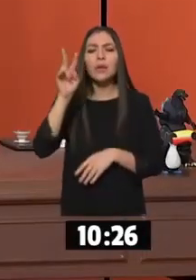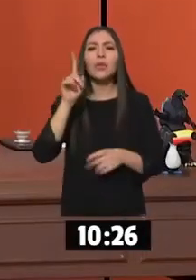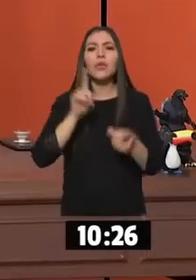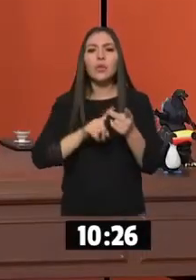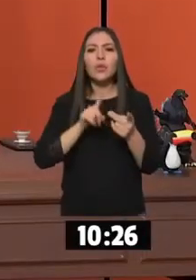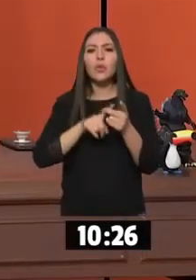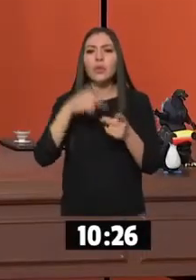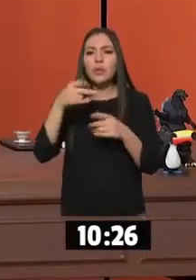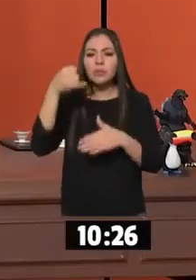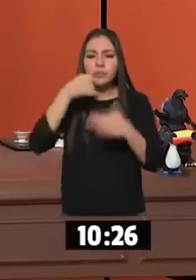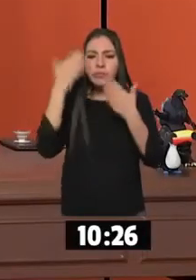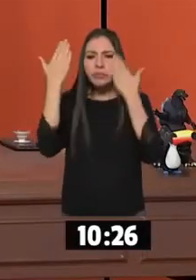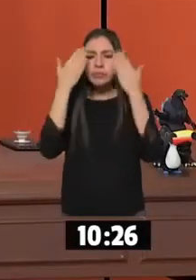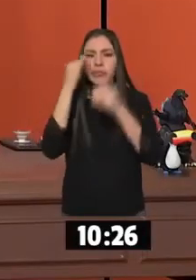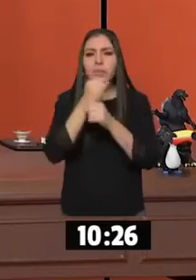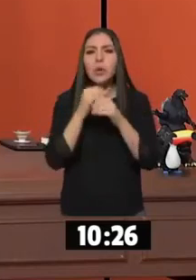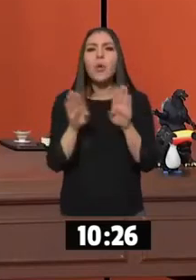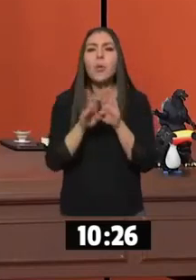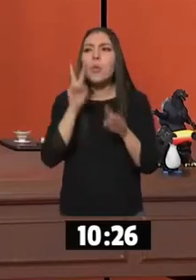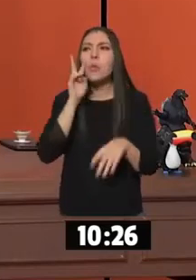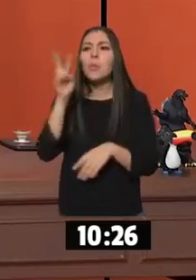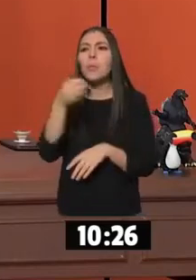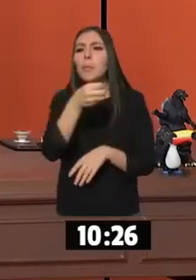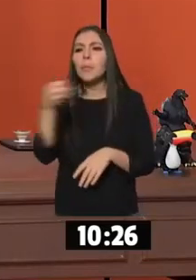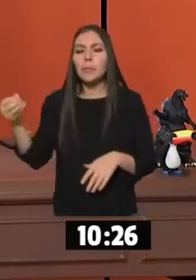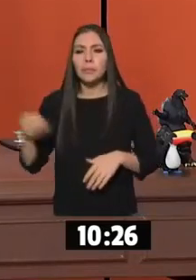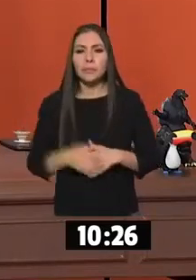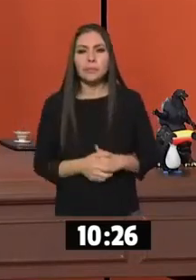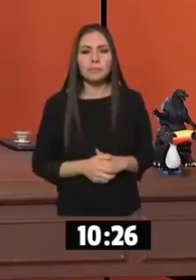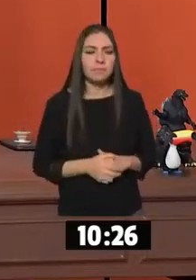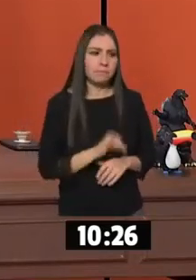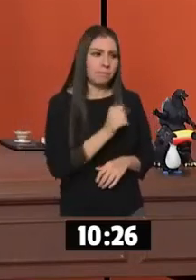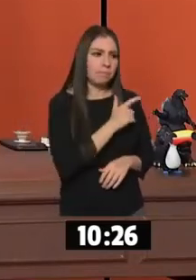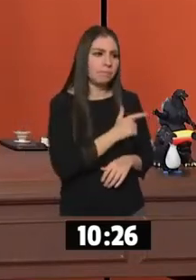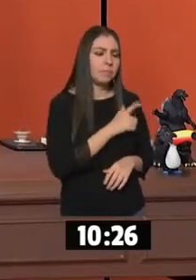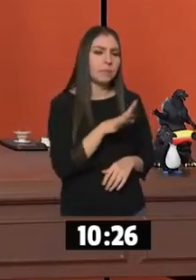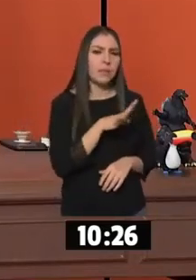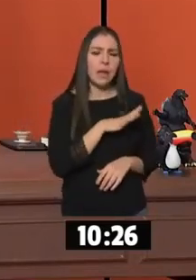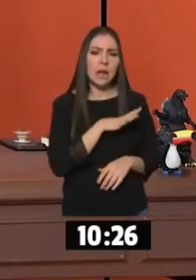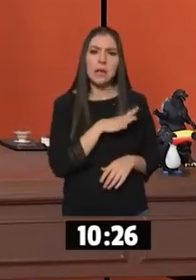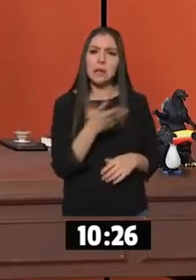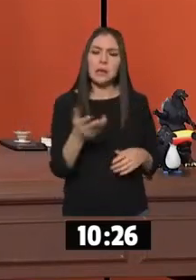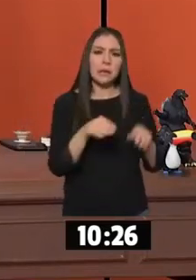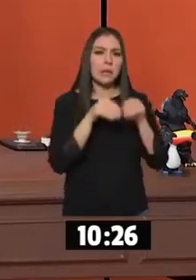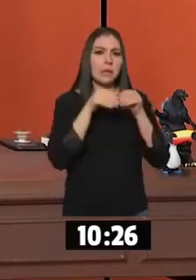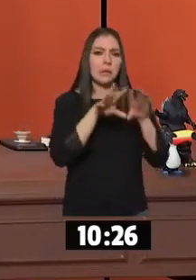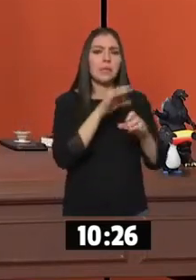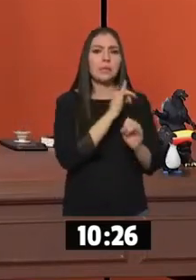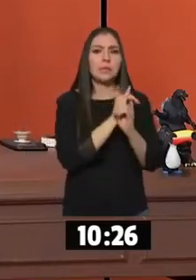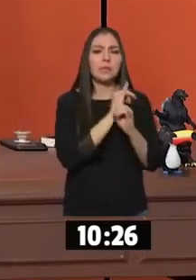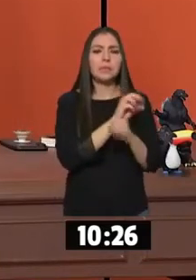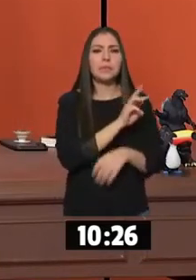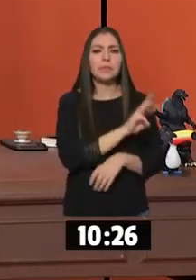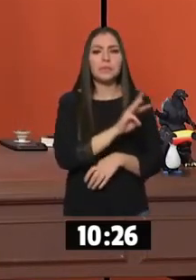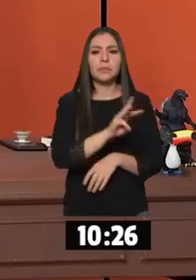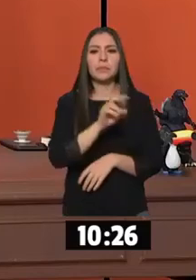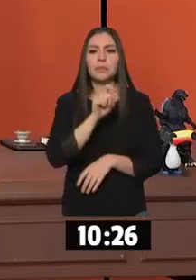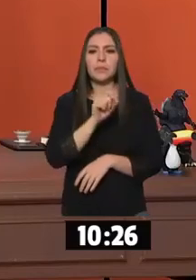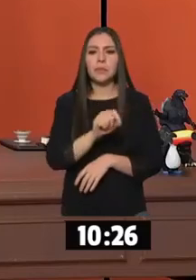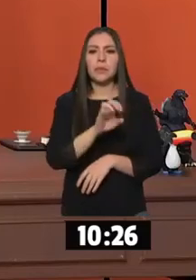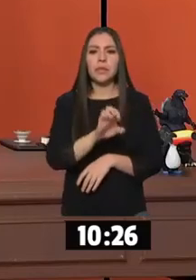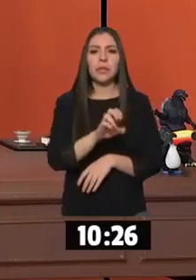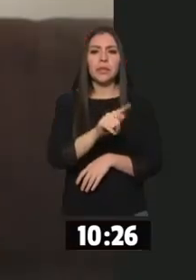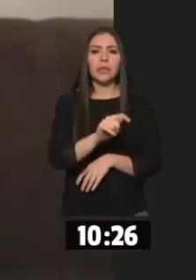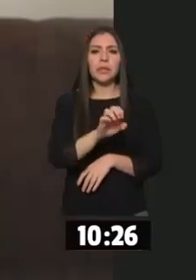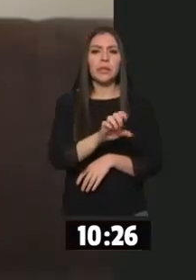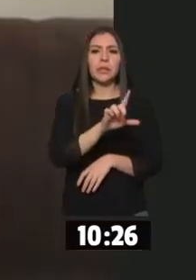este estudio? Claro que sí, tenemos acceso abierto a nuestro estudio en www.etelect.com, se